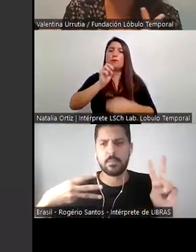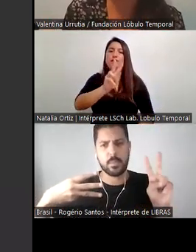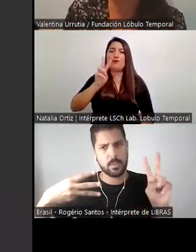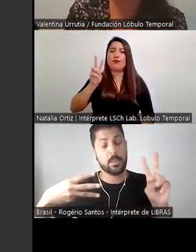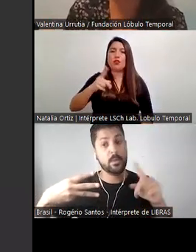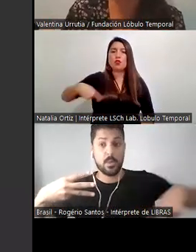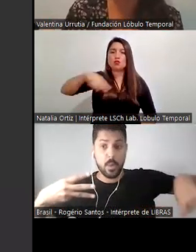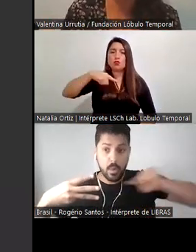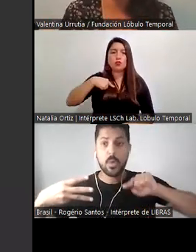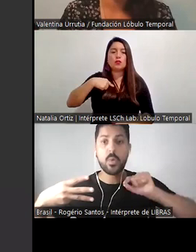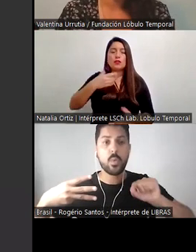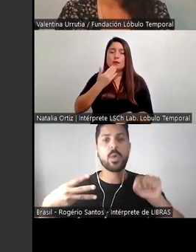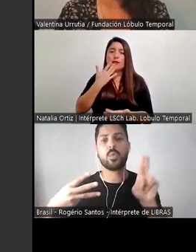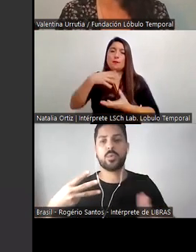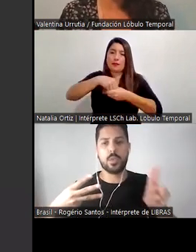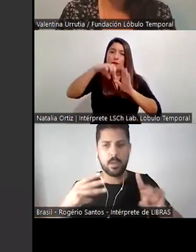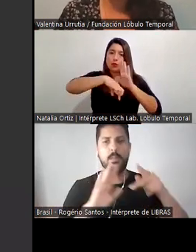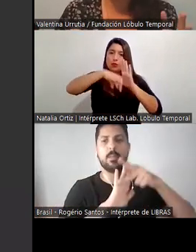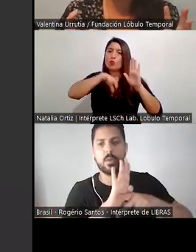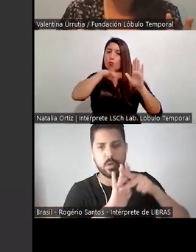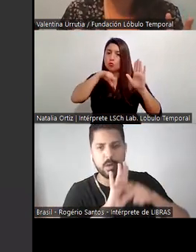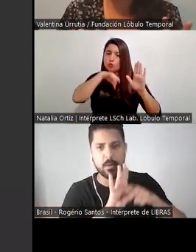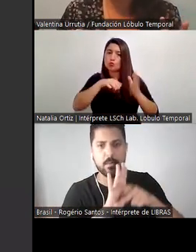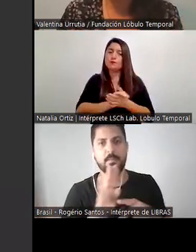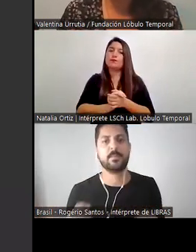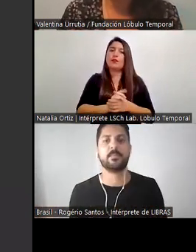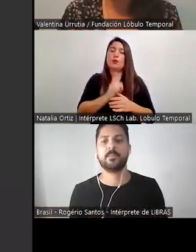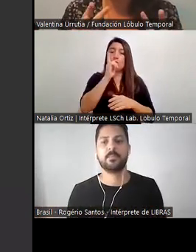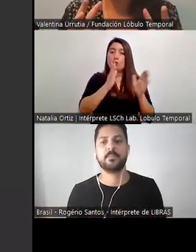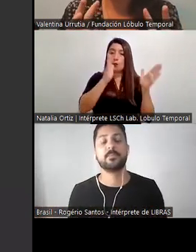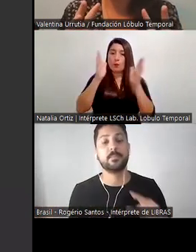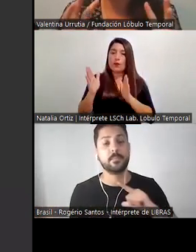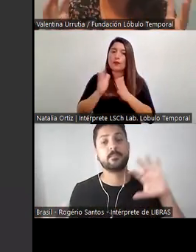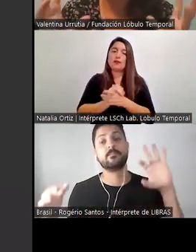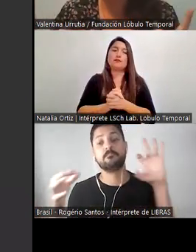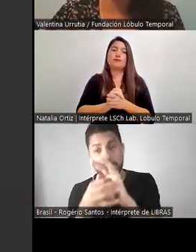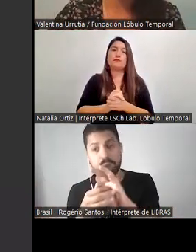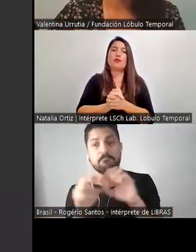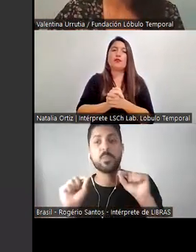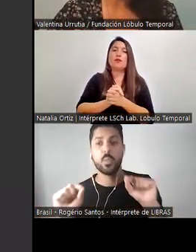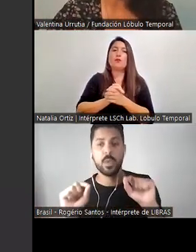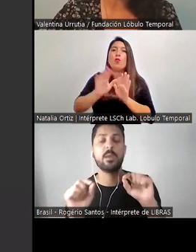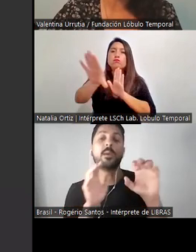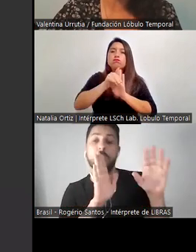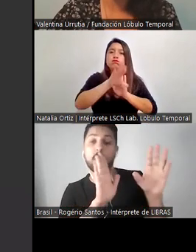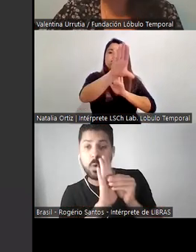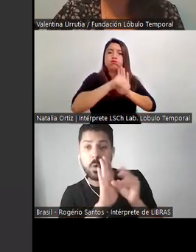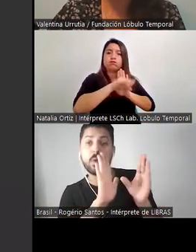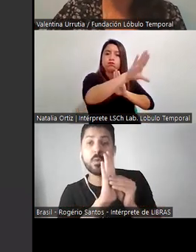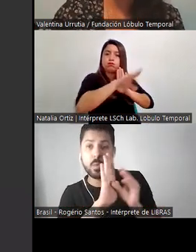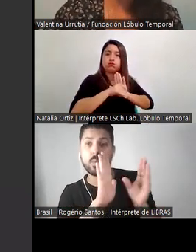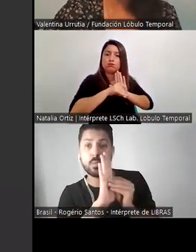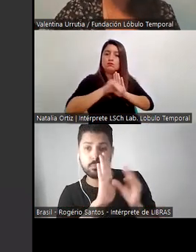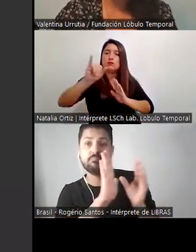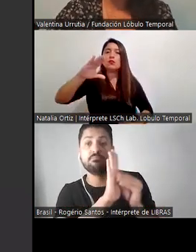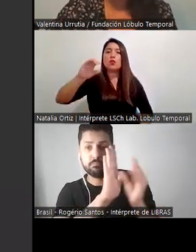también utilizamos en el proyecto. Por una parte, tiene que ver con la iconicidad, ¿verdad? Que esto ocurre cuando